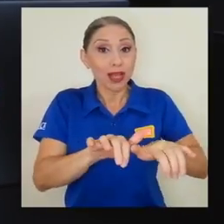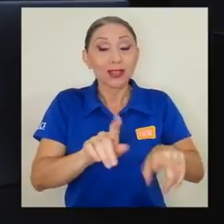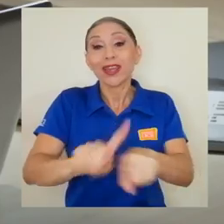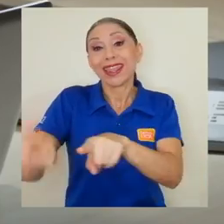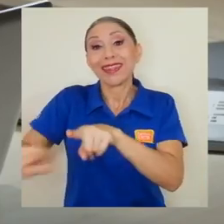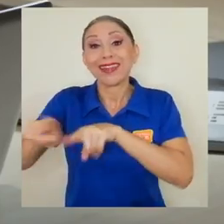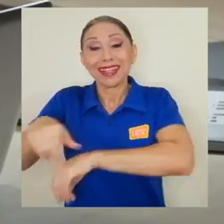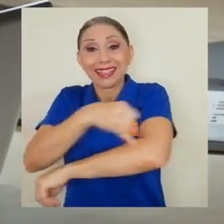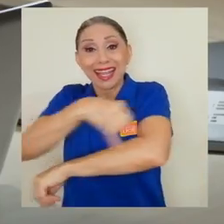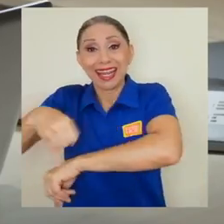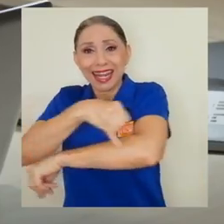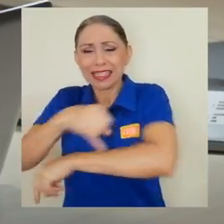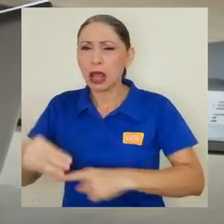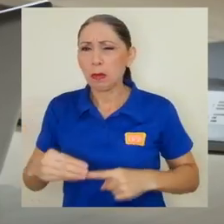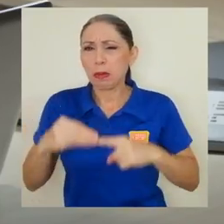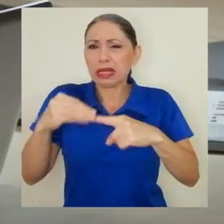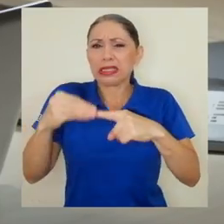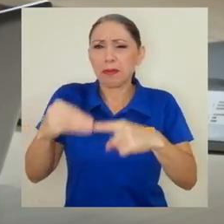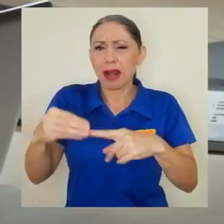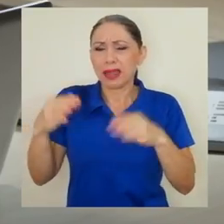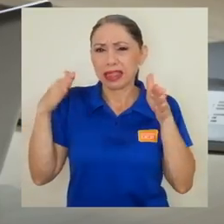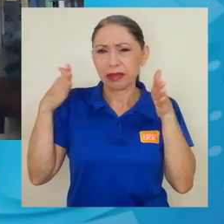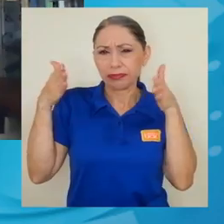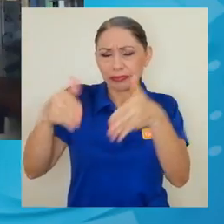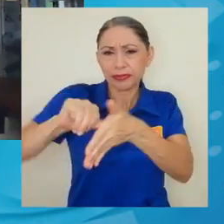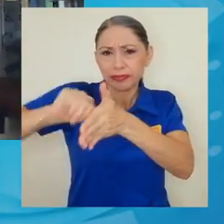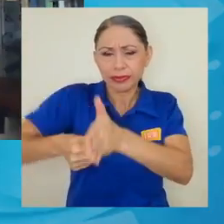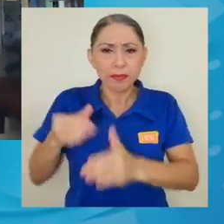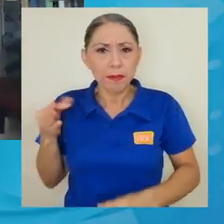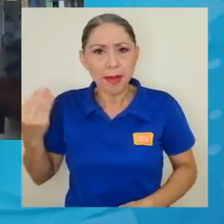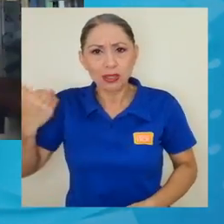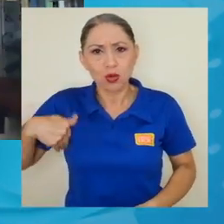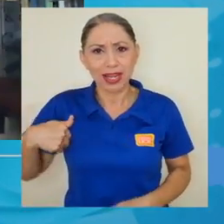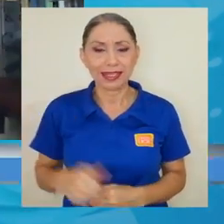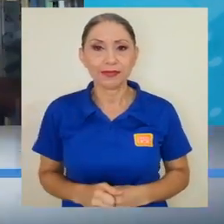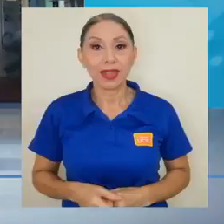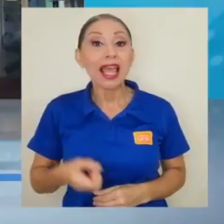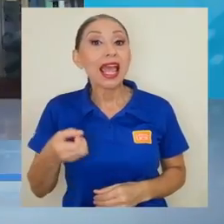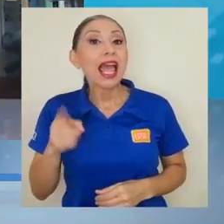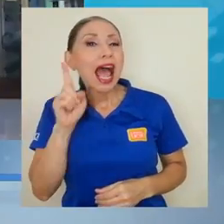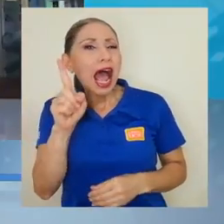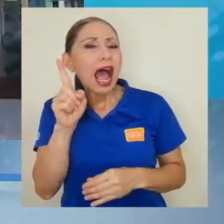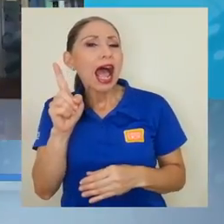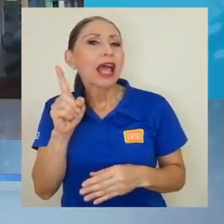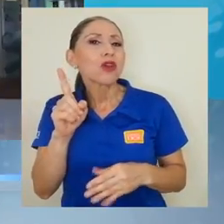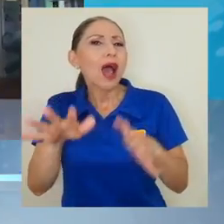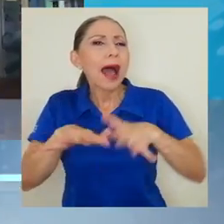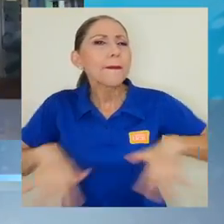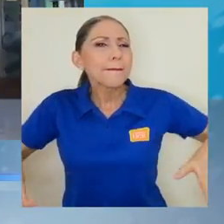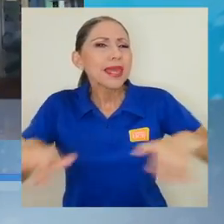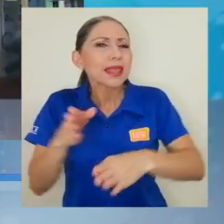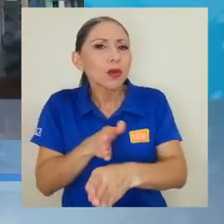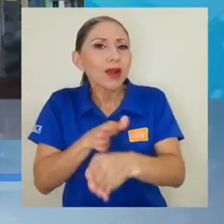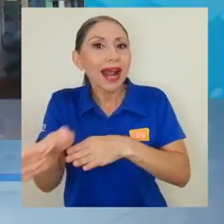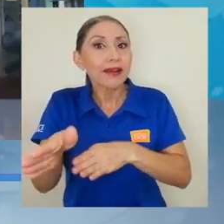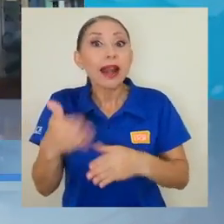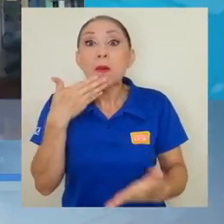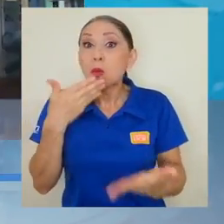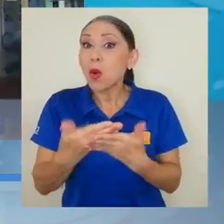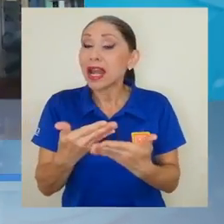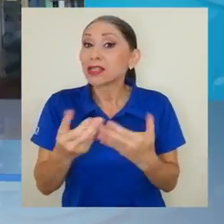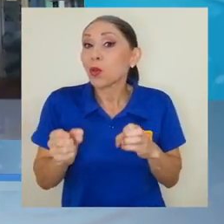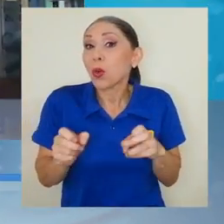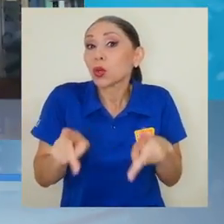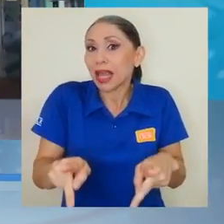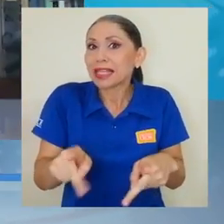ingenierías que son predominantemente masculinas. Si hay un ambiente en una carrera que tiene muy buenas perspectivas de empleo, pero